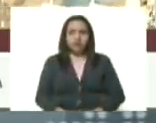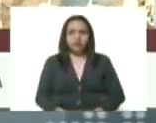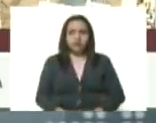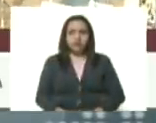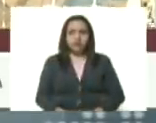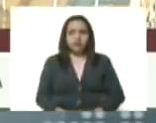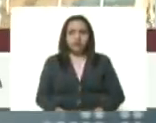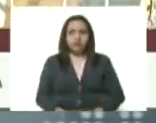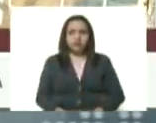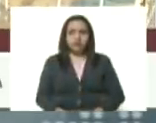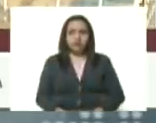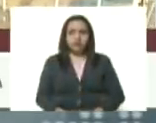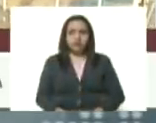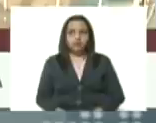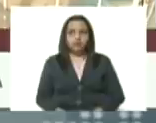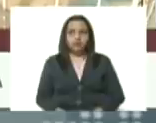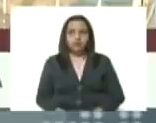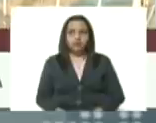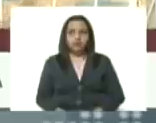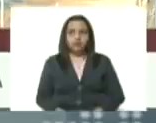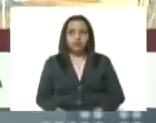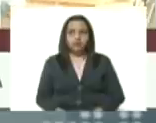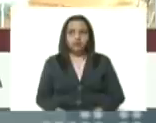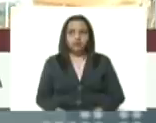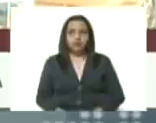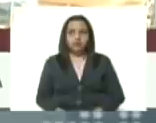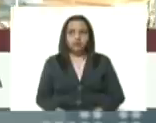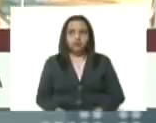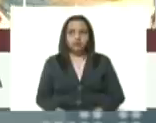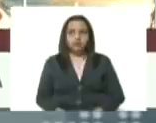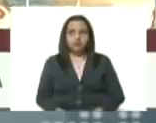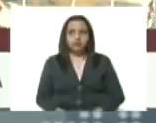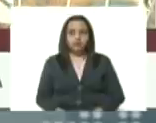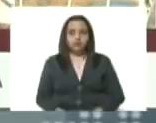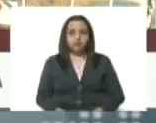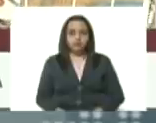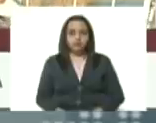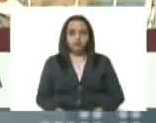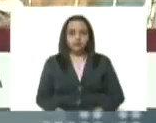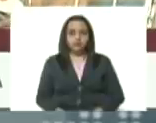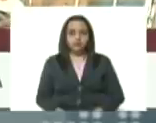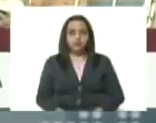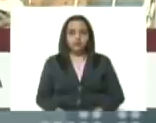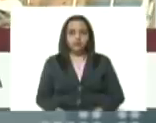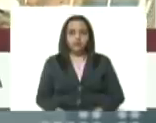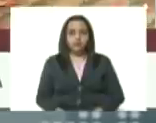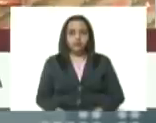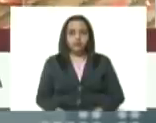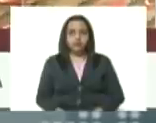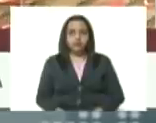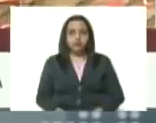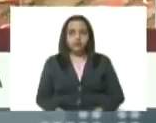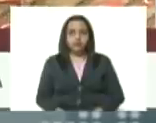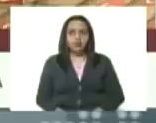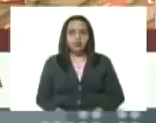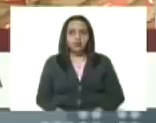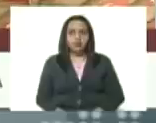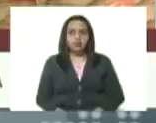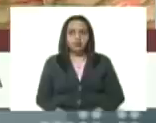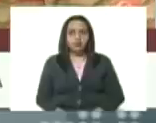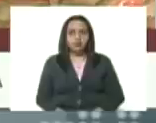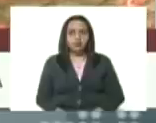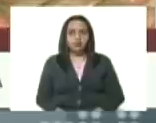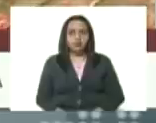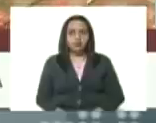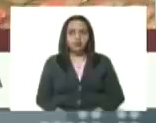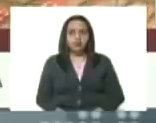to extend all my appreciations for the hospitality extended by the Venezuelan authorities to our Turkish